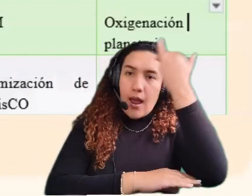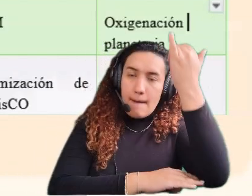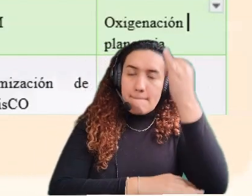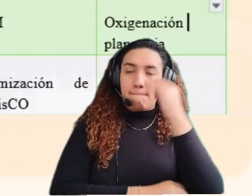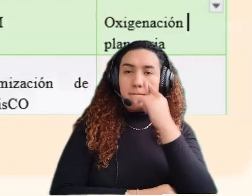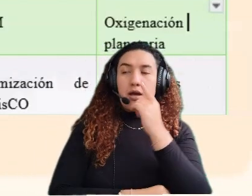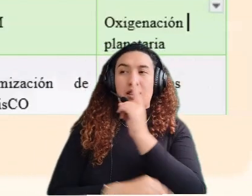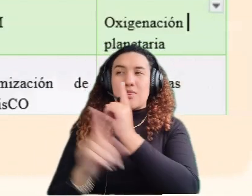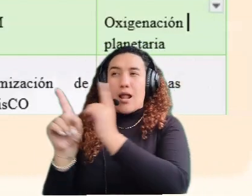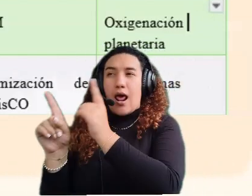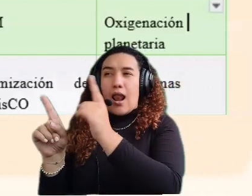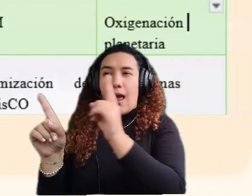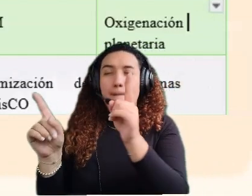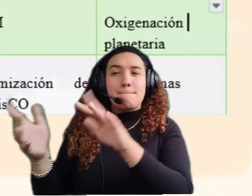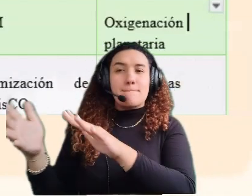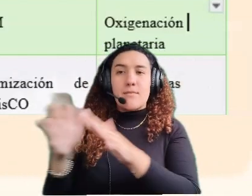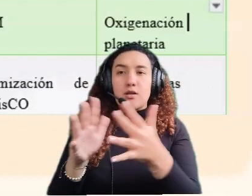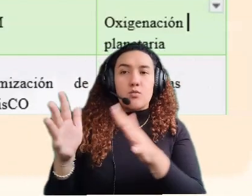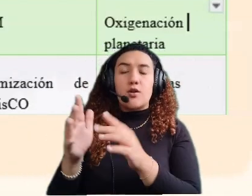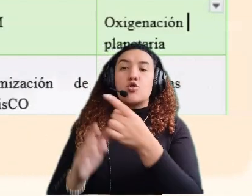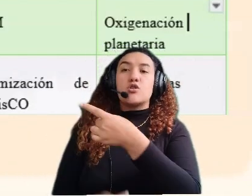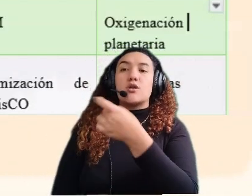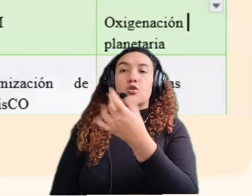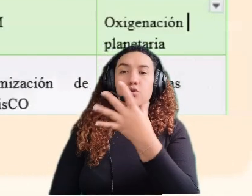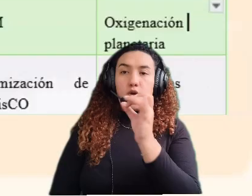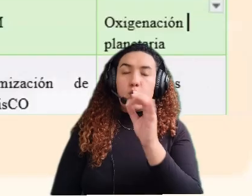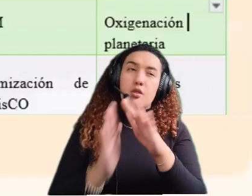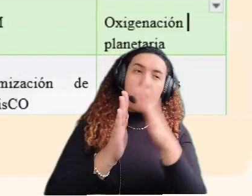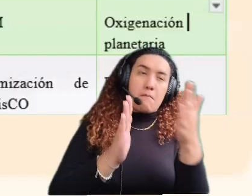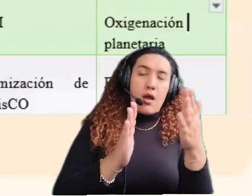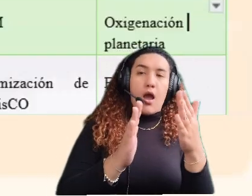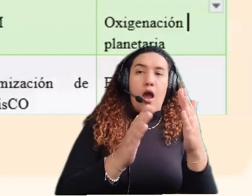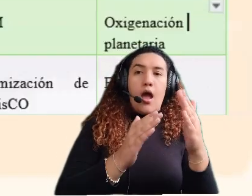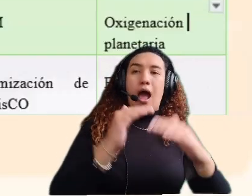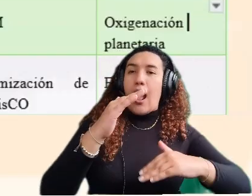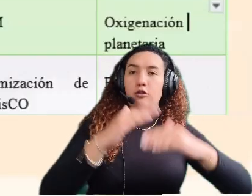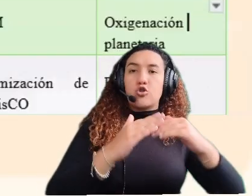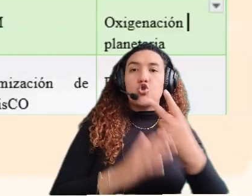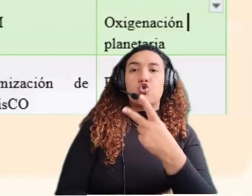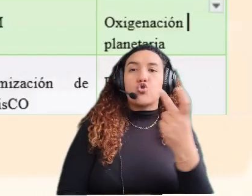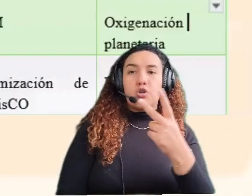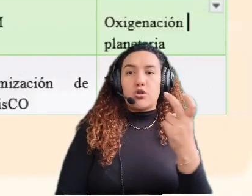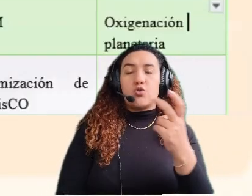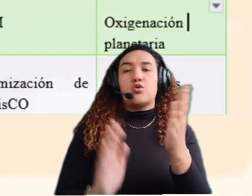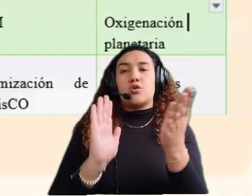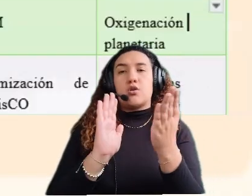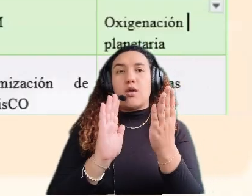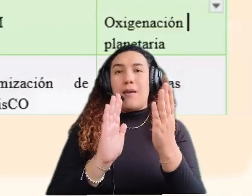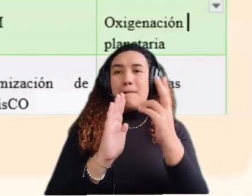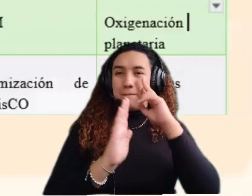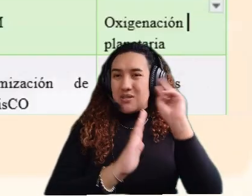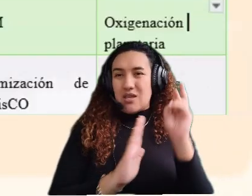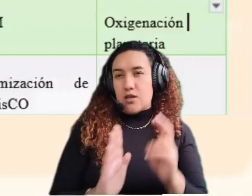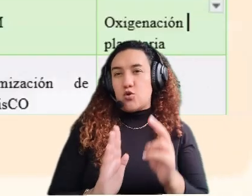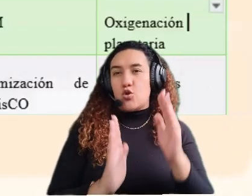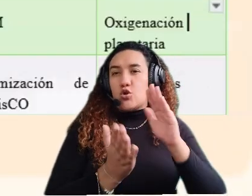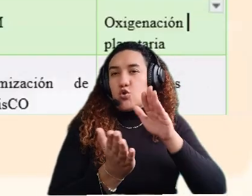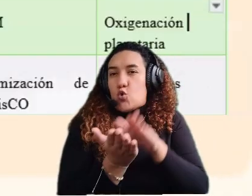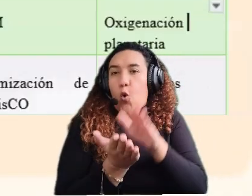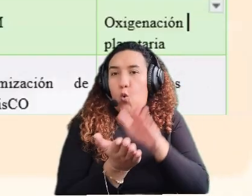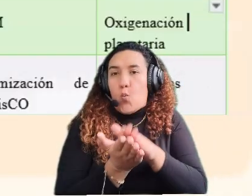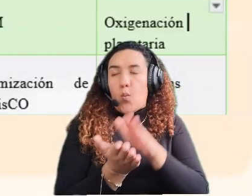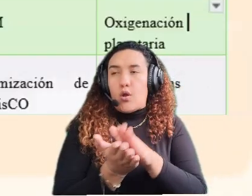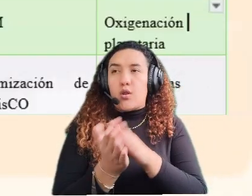y encontramos inicialmente de 150 a 200 estudios. Luego se realizó una depuración donde